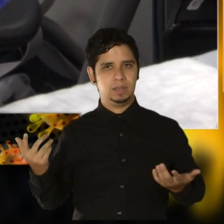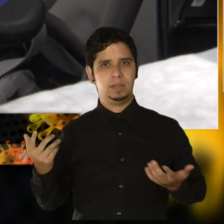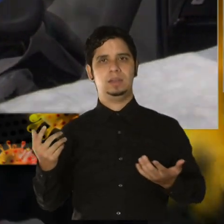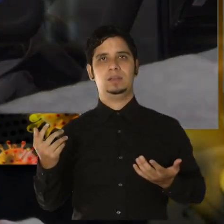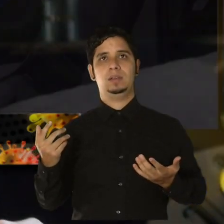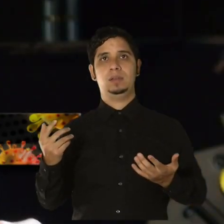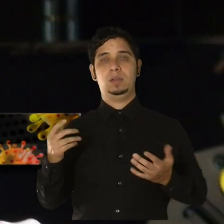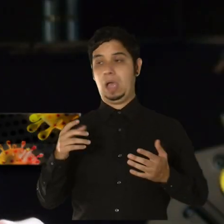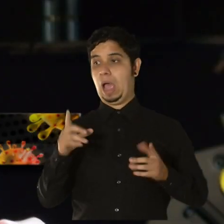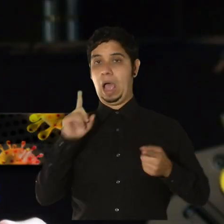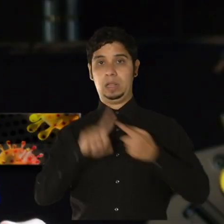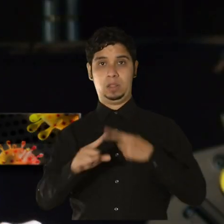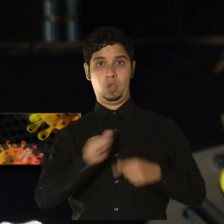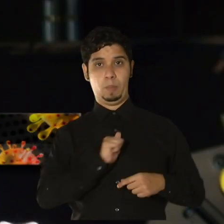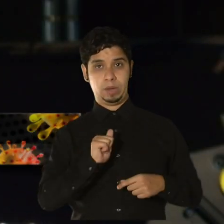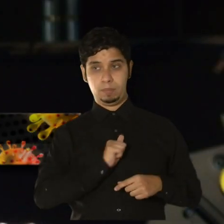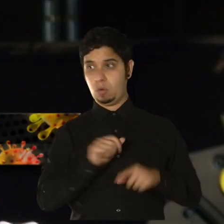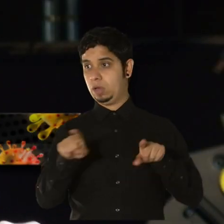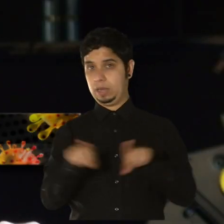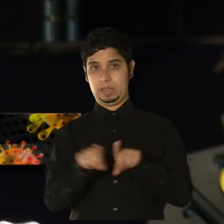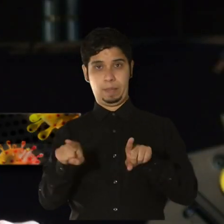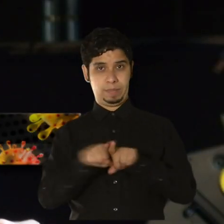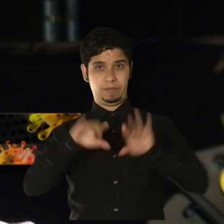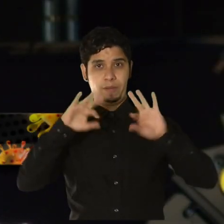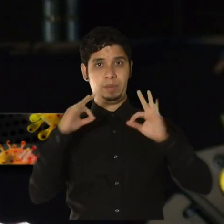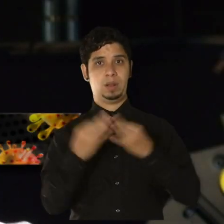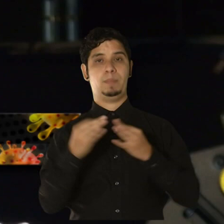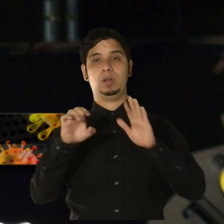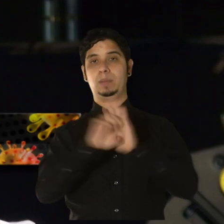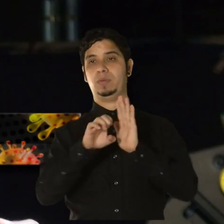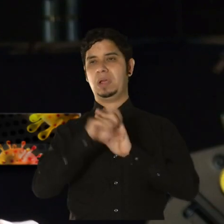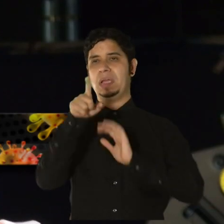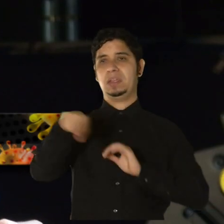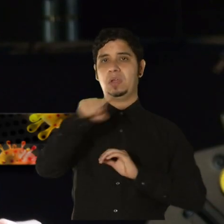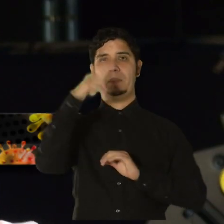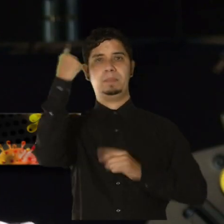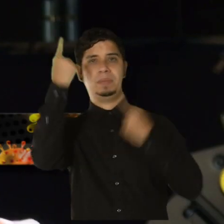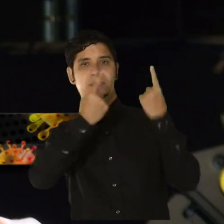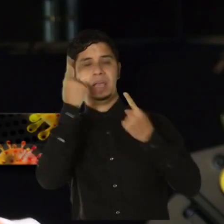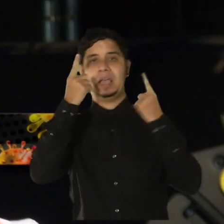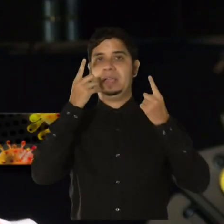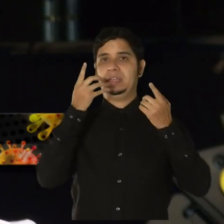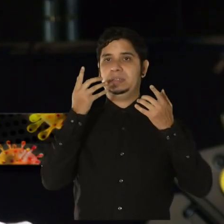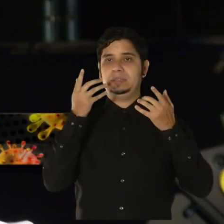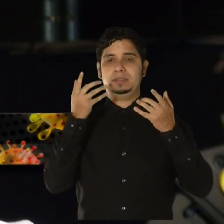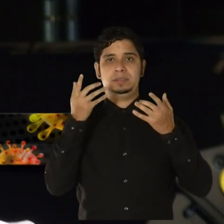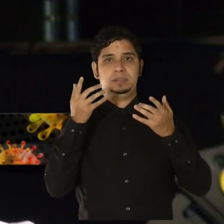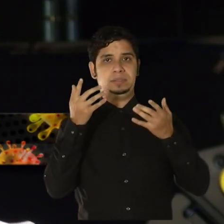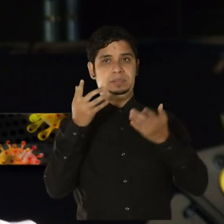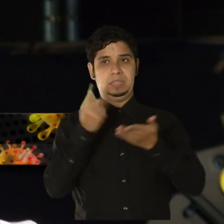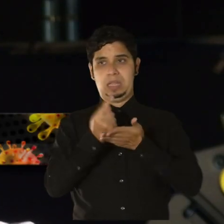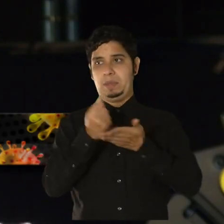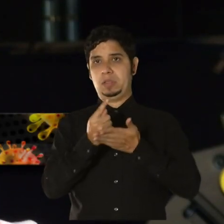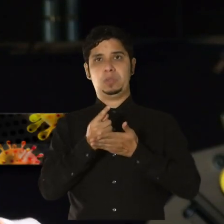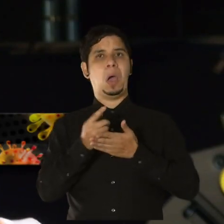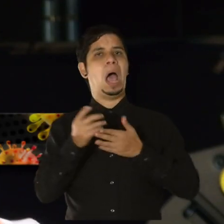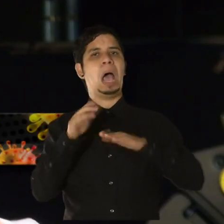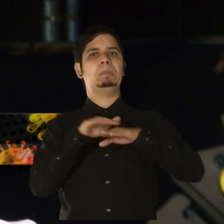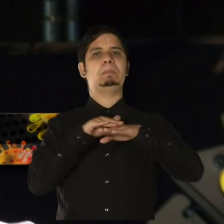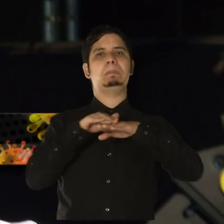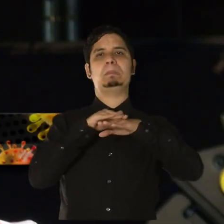consideración hasta de uno mismo y de los familiares de uno, en los cuales piensan de que esto se está tratando todavía a un año como que muy